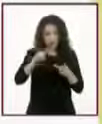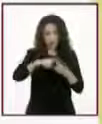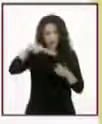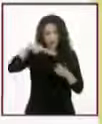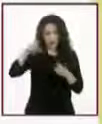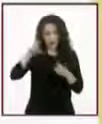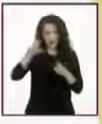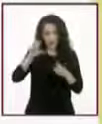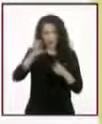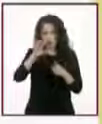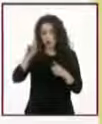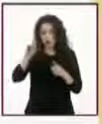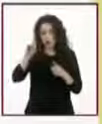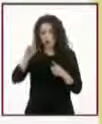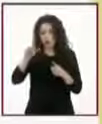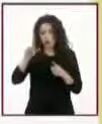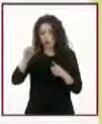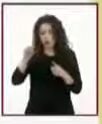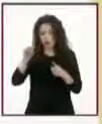se clasifican en